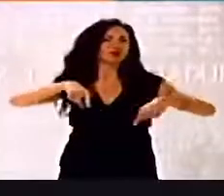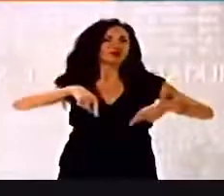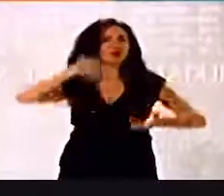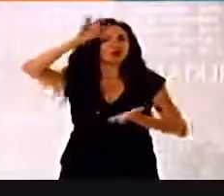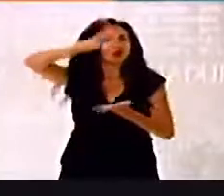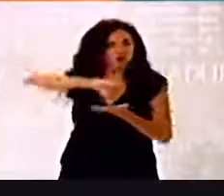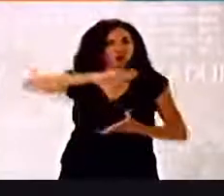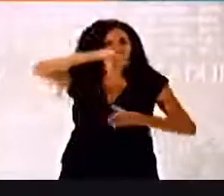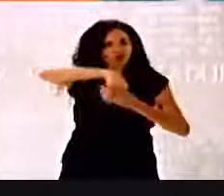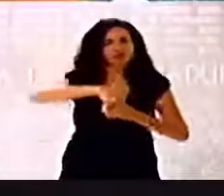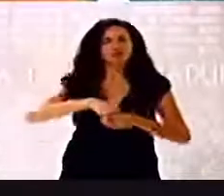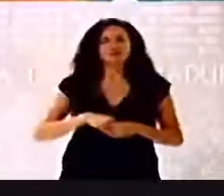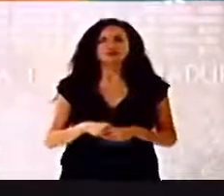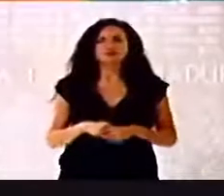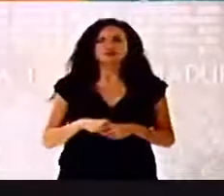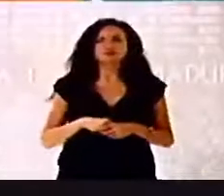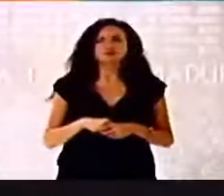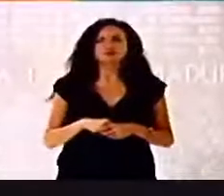caso,